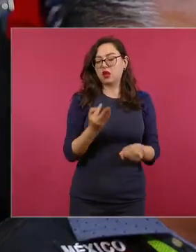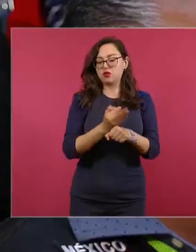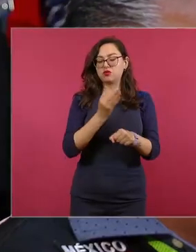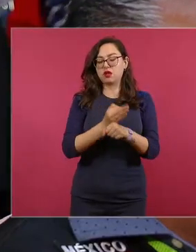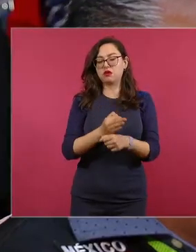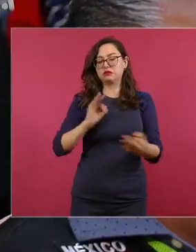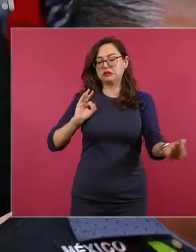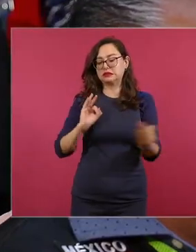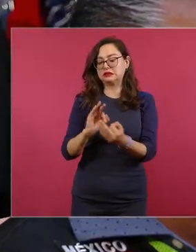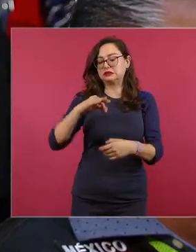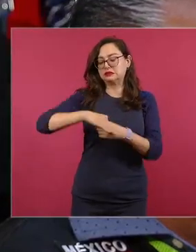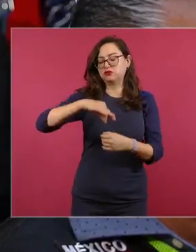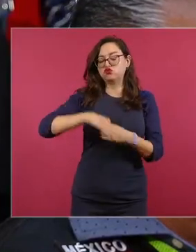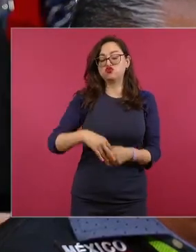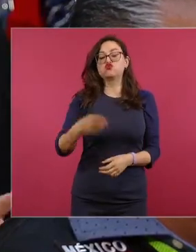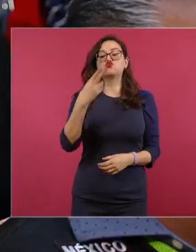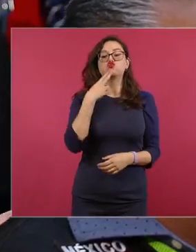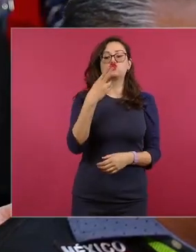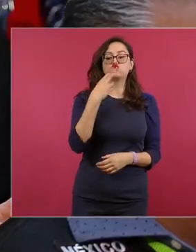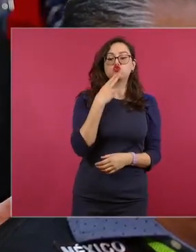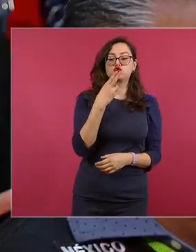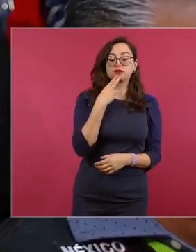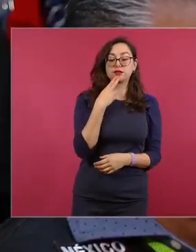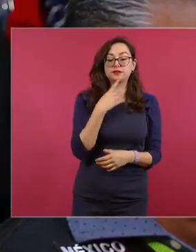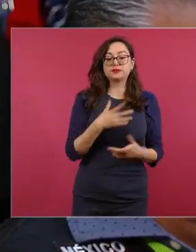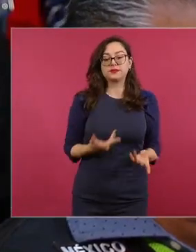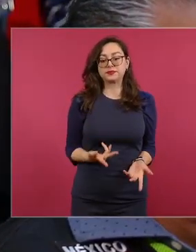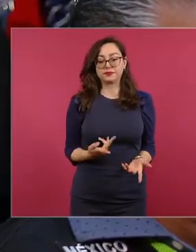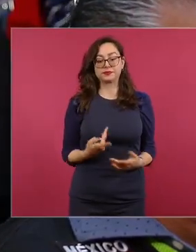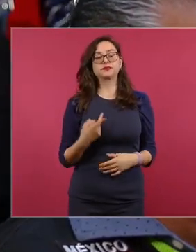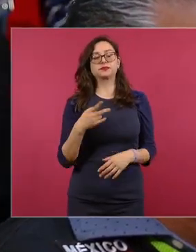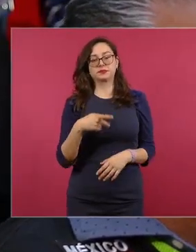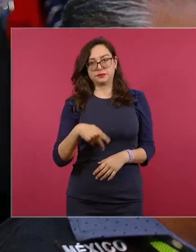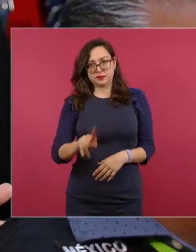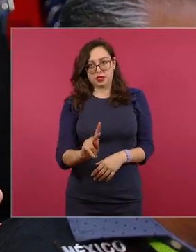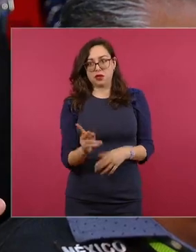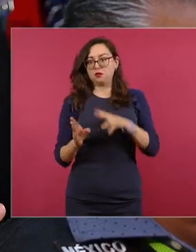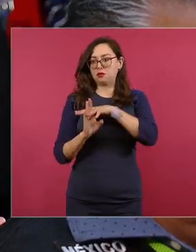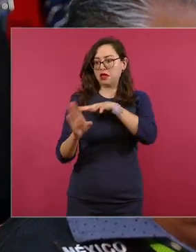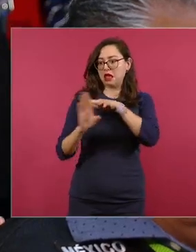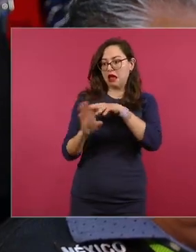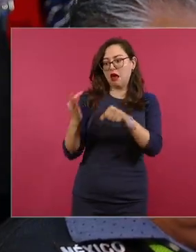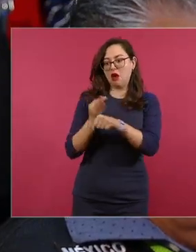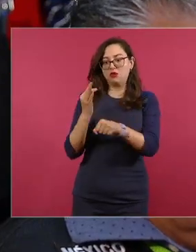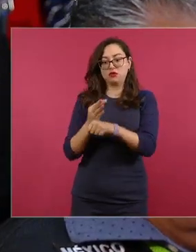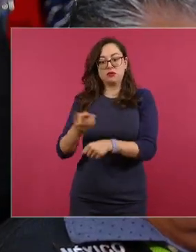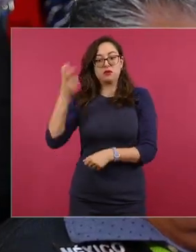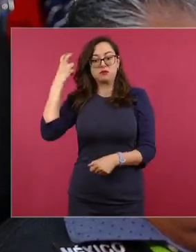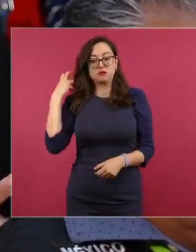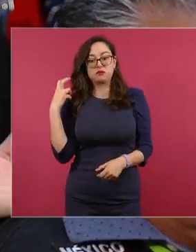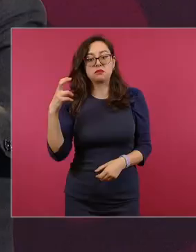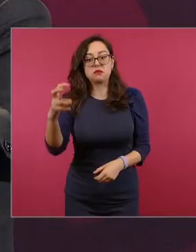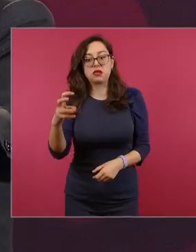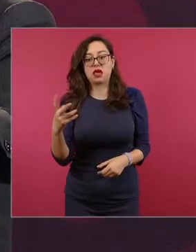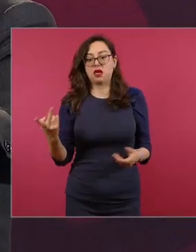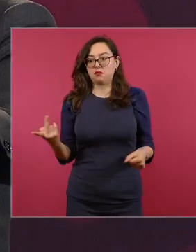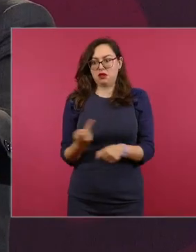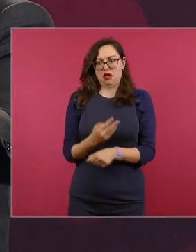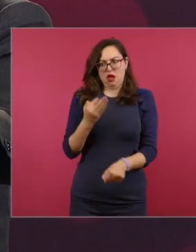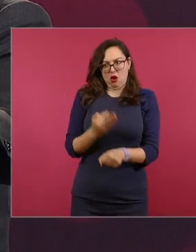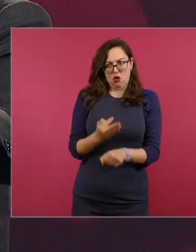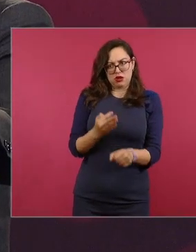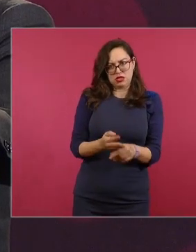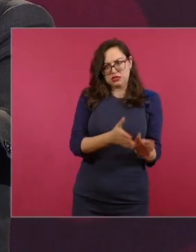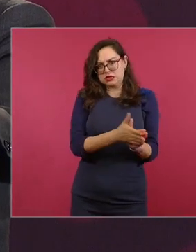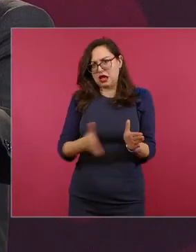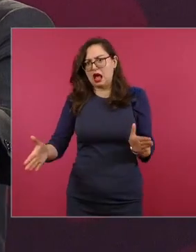estas condiciones totalmente insalubres es una realidad que no corresponde tampoco a épocas electorales, sino